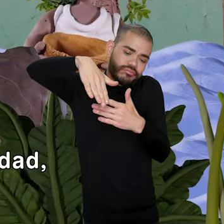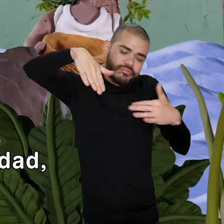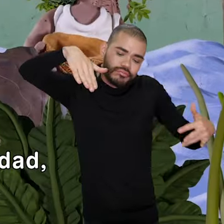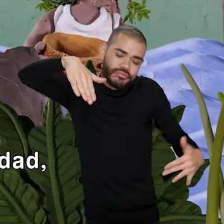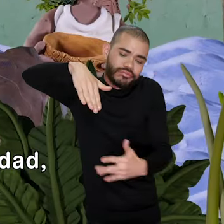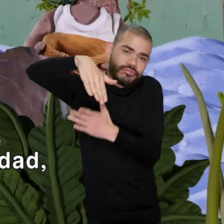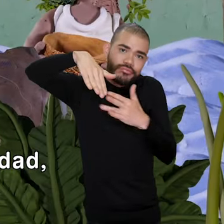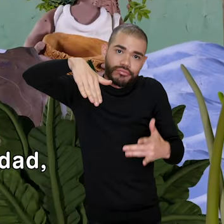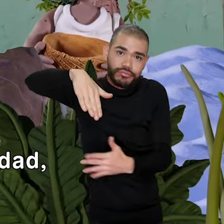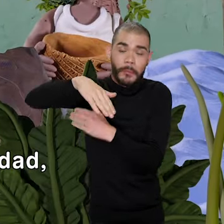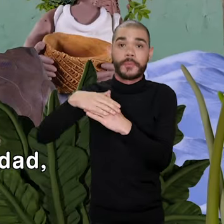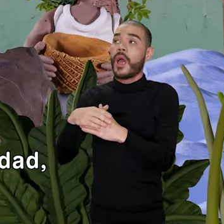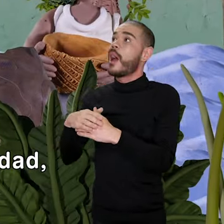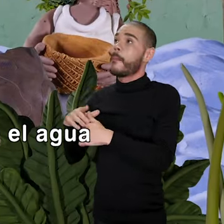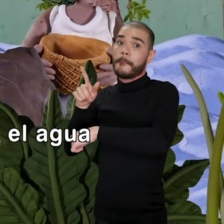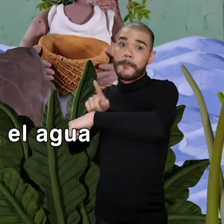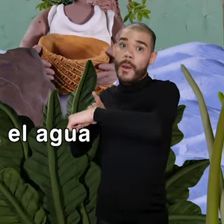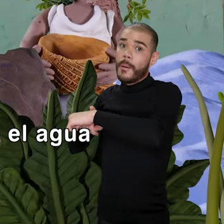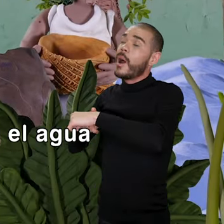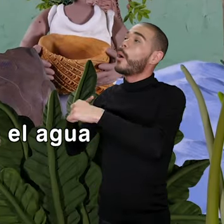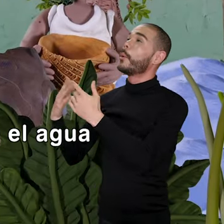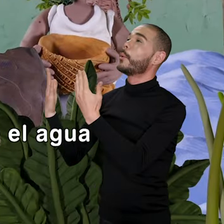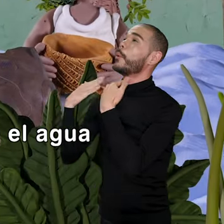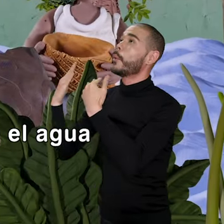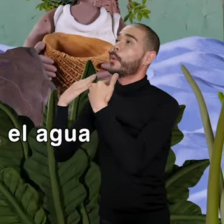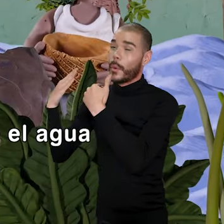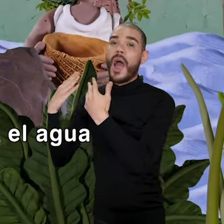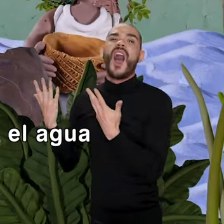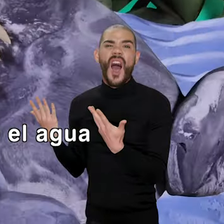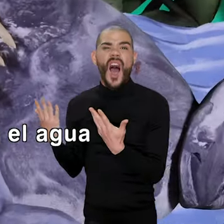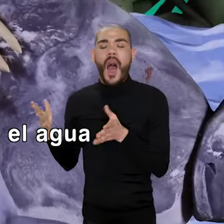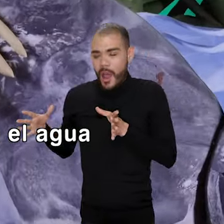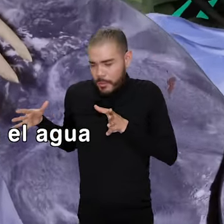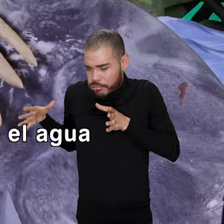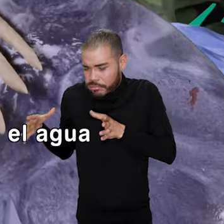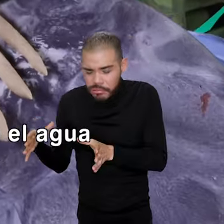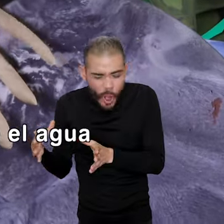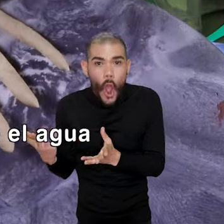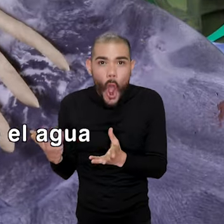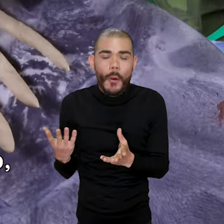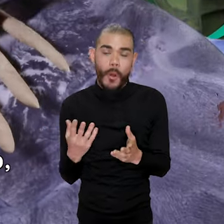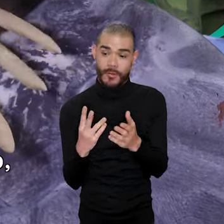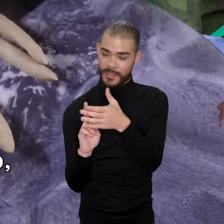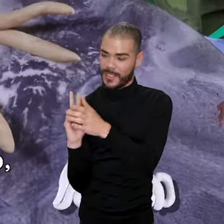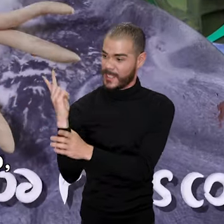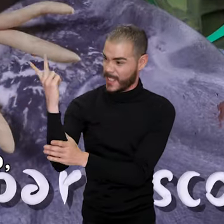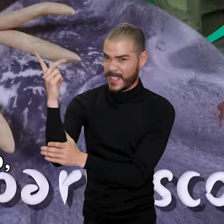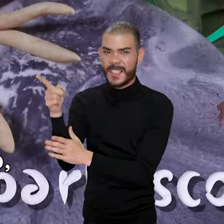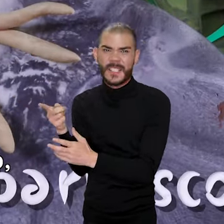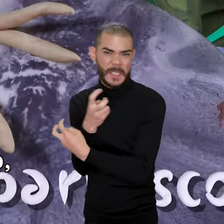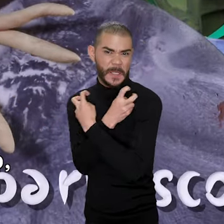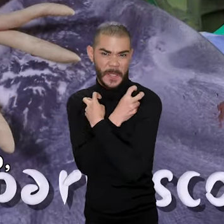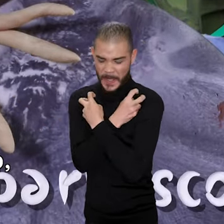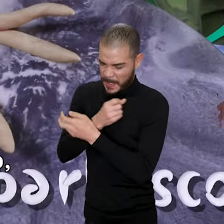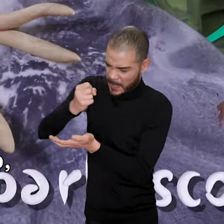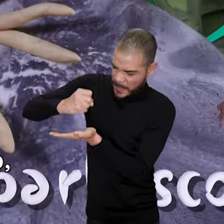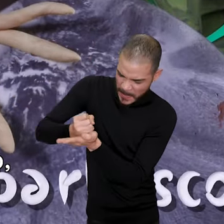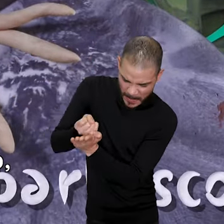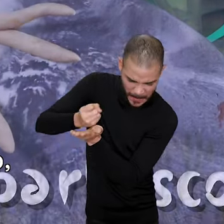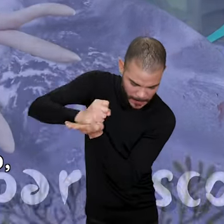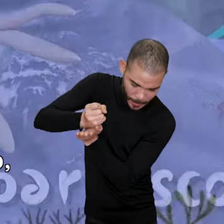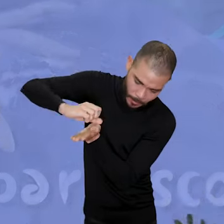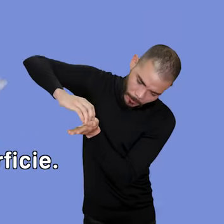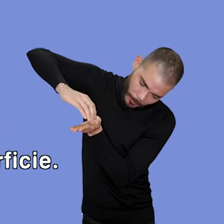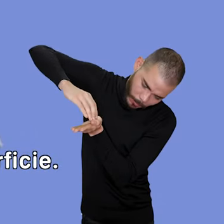en verano pescan en comunidad envenenando momentáneamente el agua de charcos y riachuelos con plantas tóxicas conocidas como